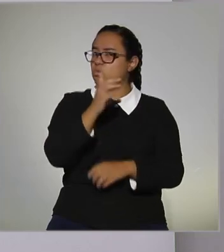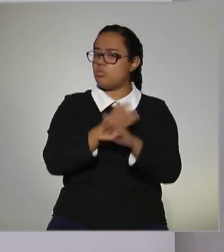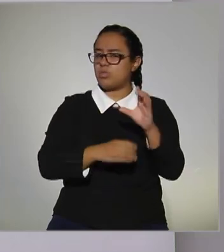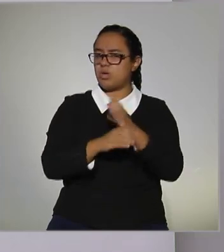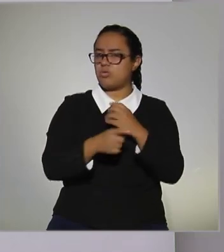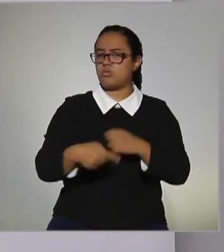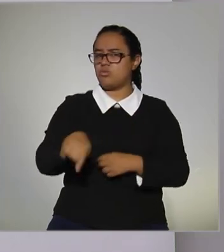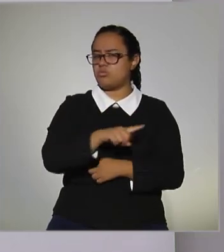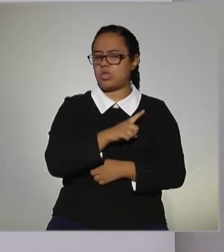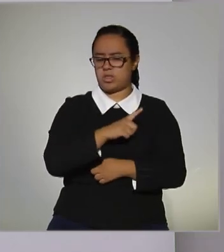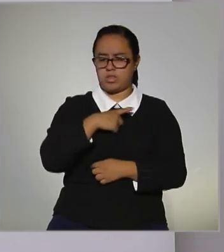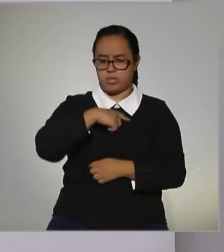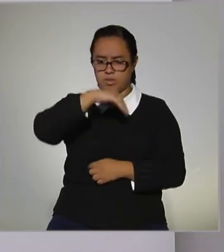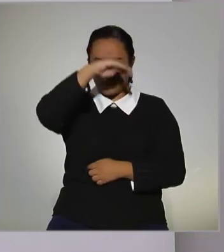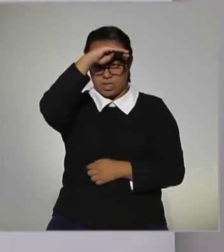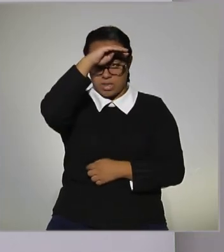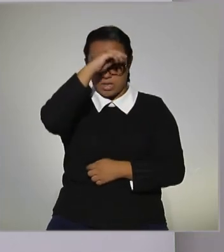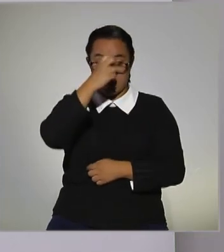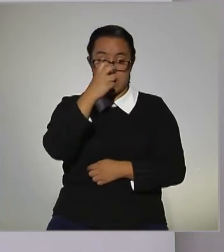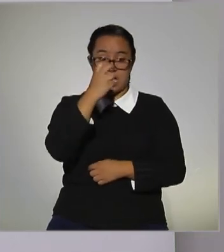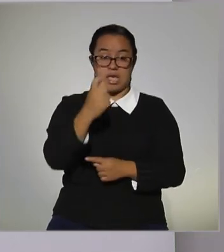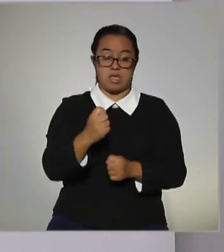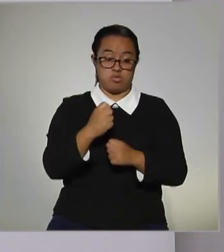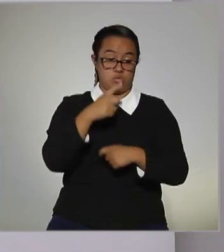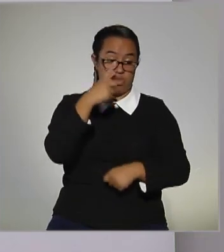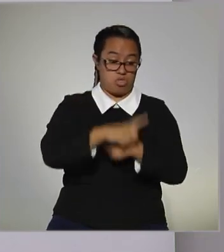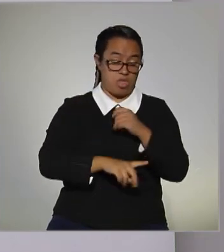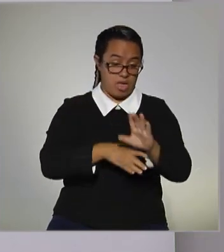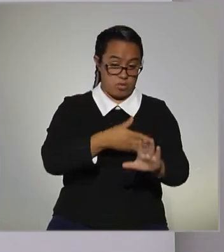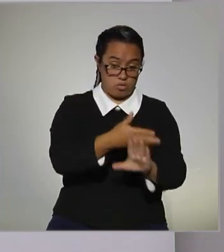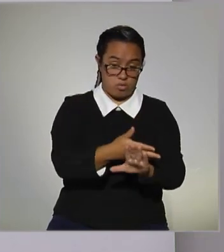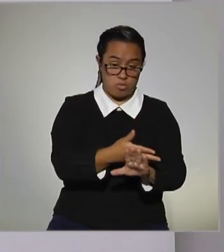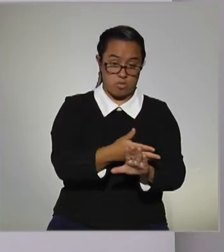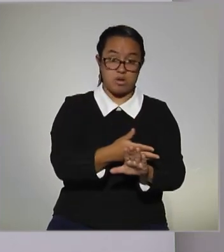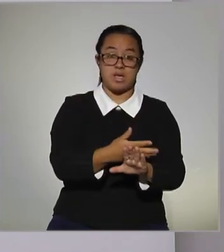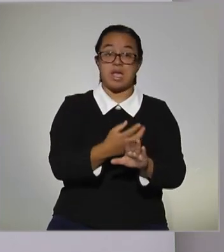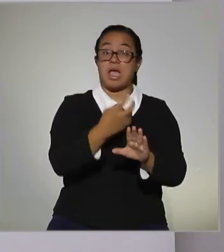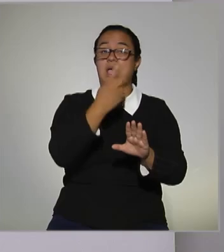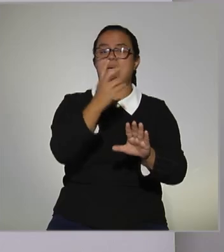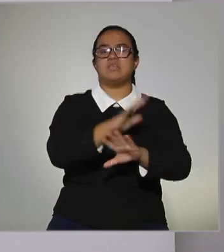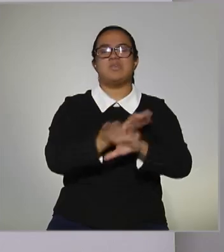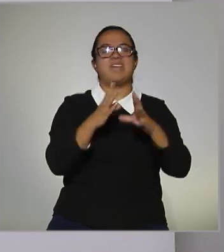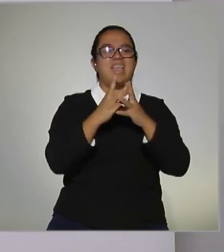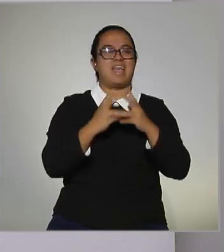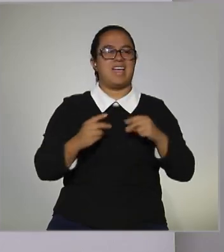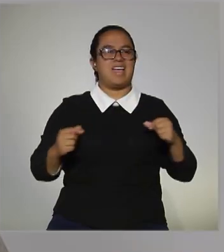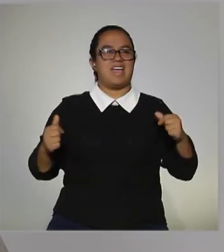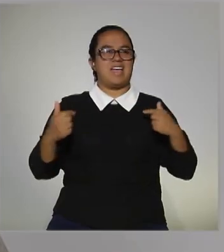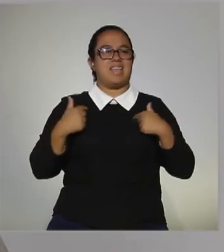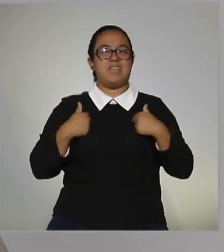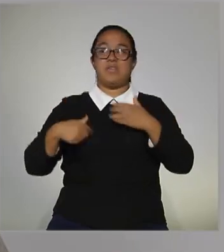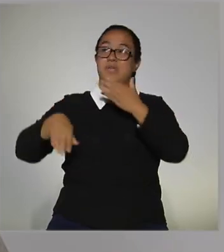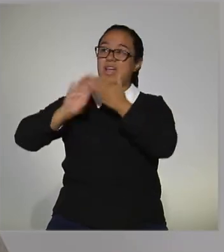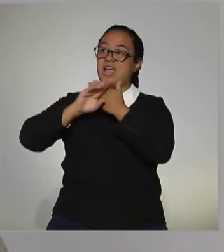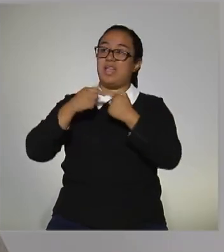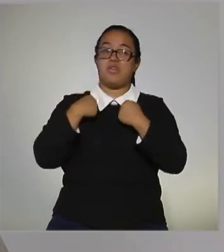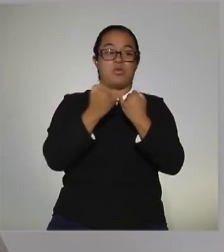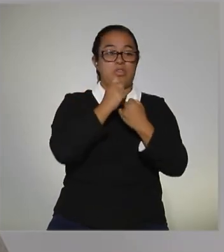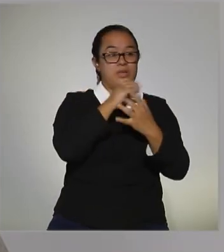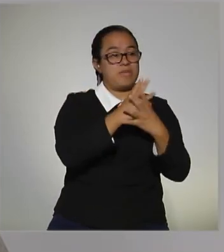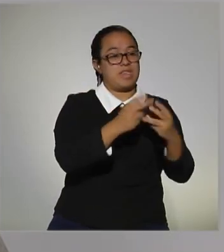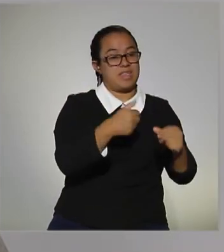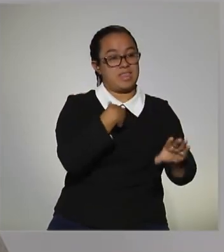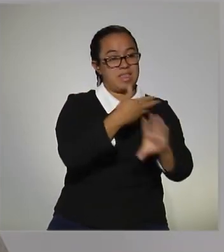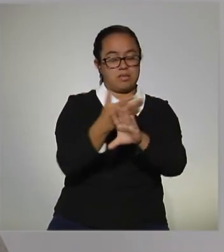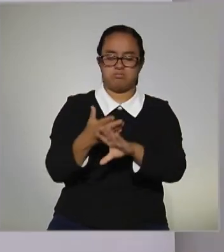cuenta es que provocar daño, causar daño, nunca va a reparar el daño que yo recibí, ¿no? Por lo